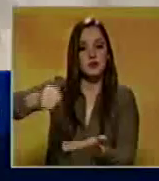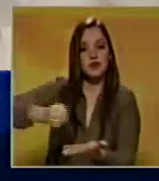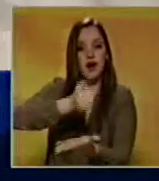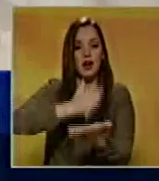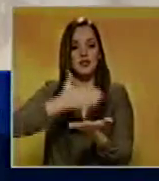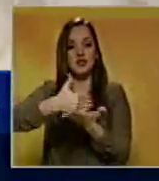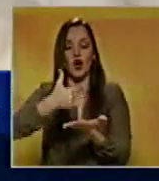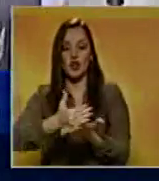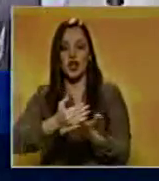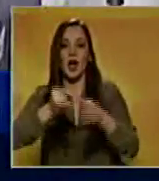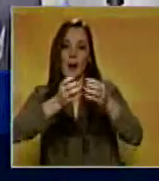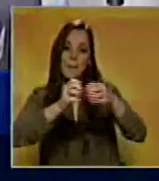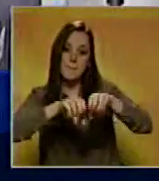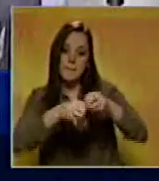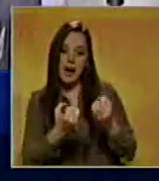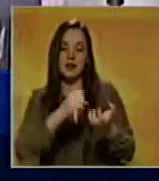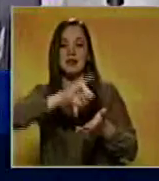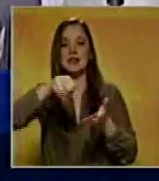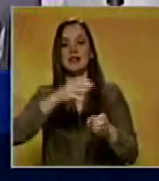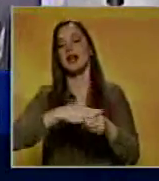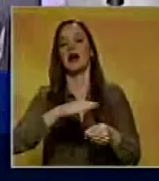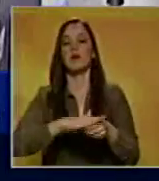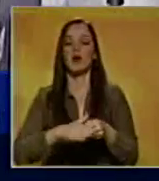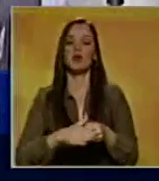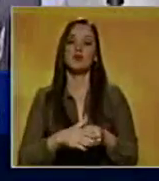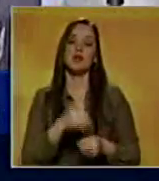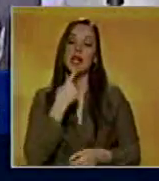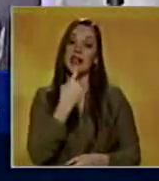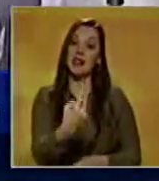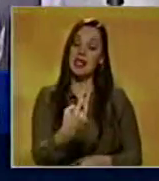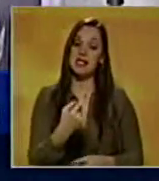preparación de panes salados y pan de jamón, por lo que advirtió